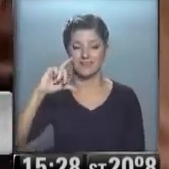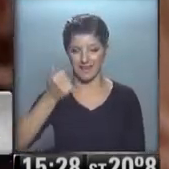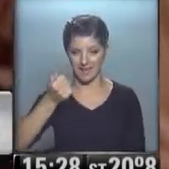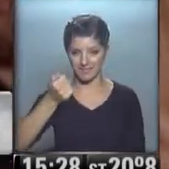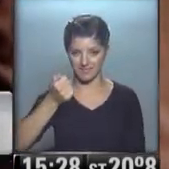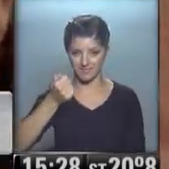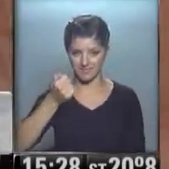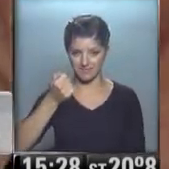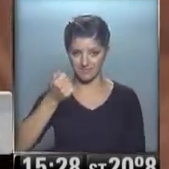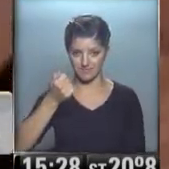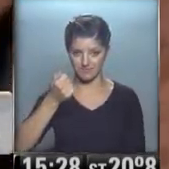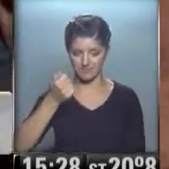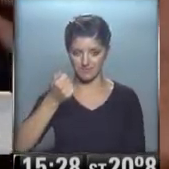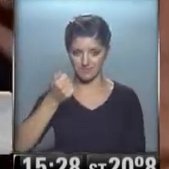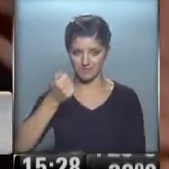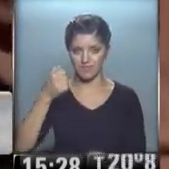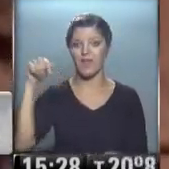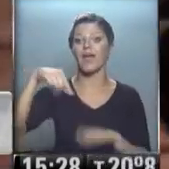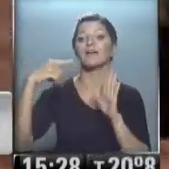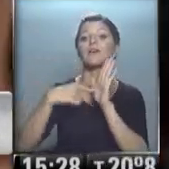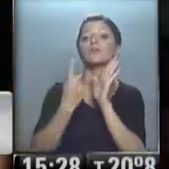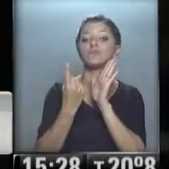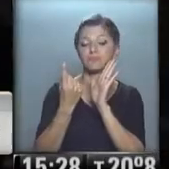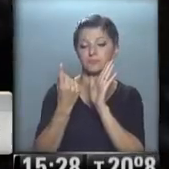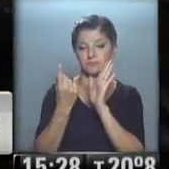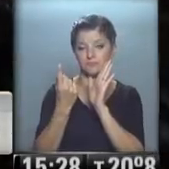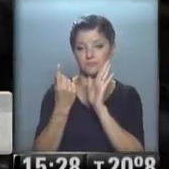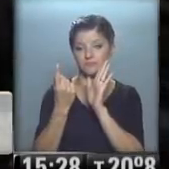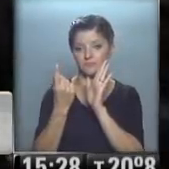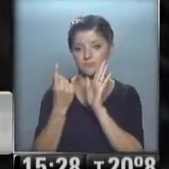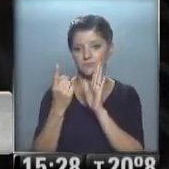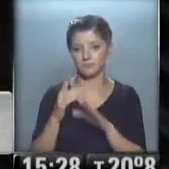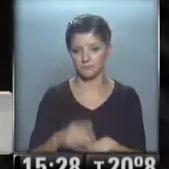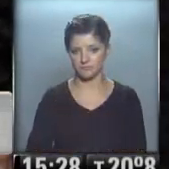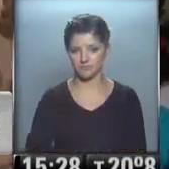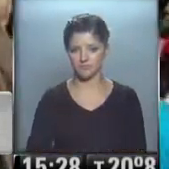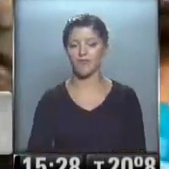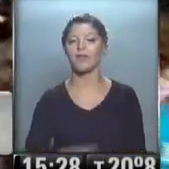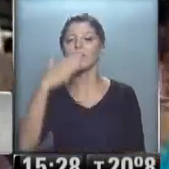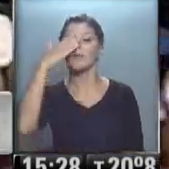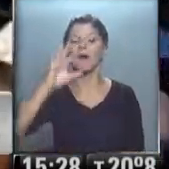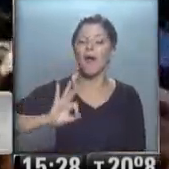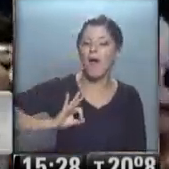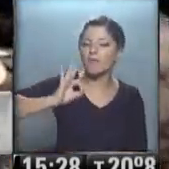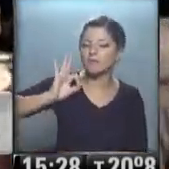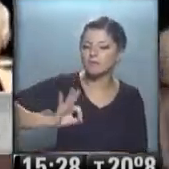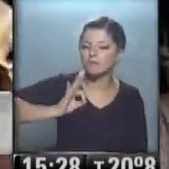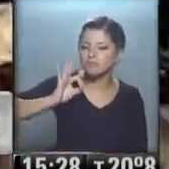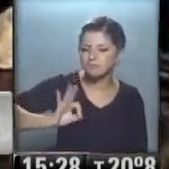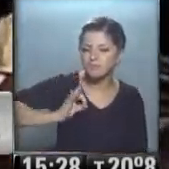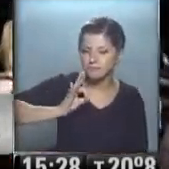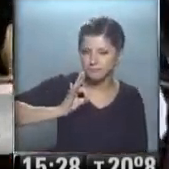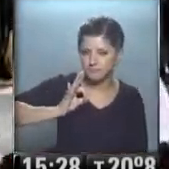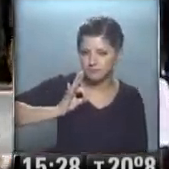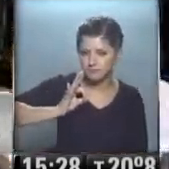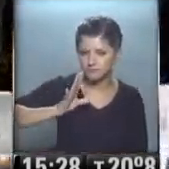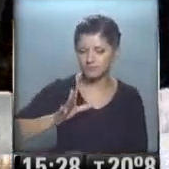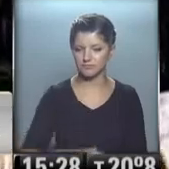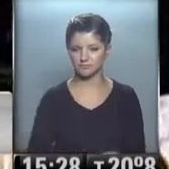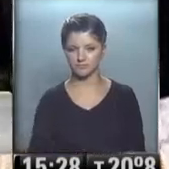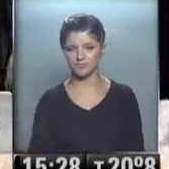Brazanelli, la Confederación Episcopal Argentina, los sacerdotes de la Villa 21-24 de Zabaleta, padre Toto, de la Villa 31